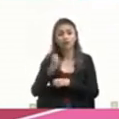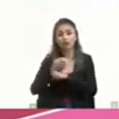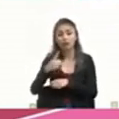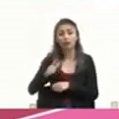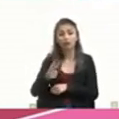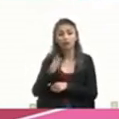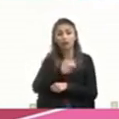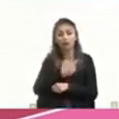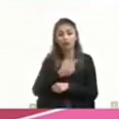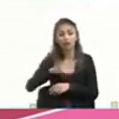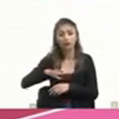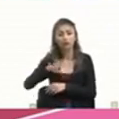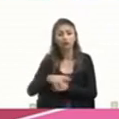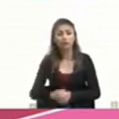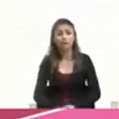Guanajuato de Salud,